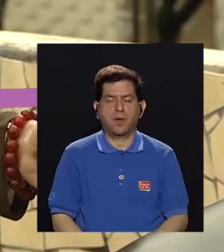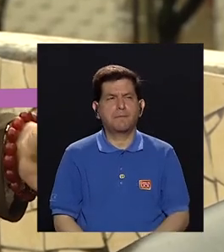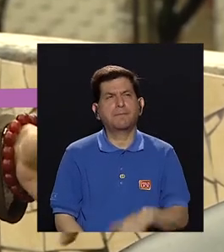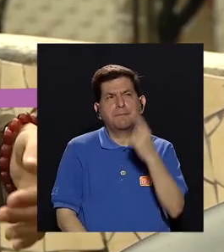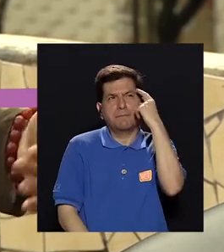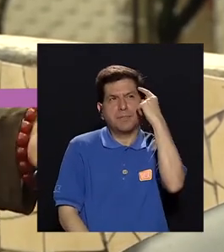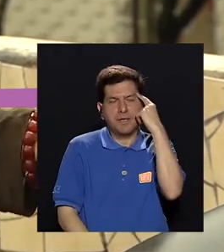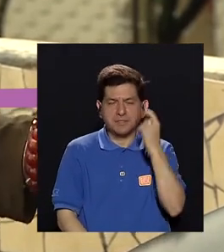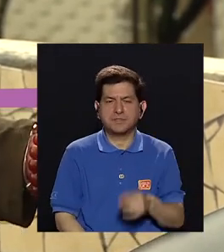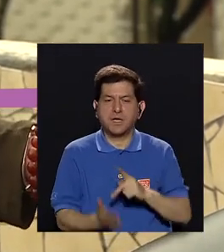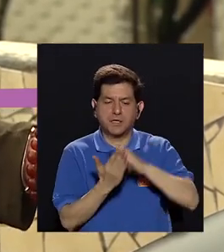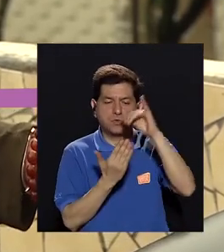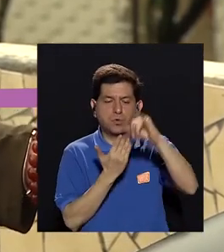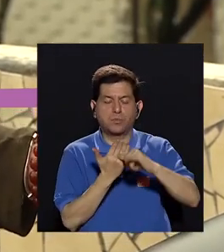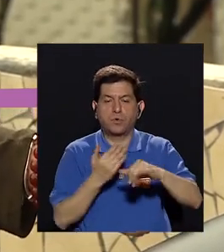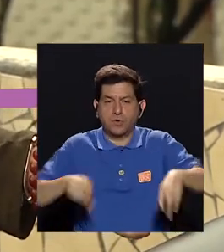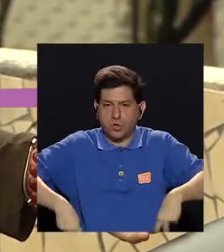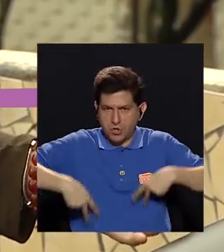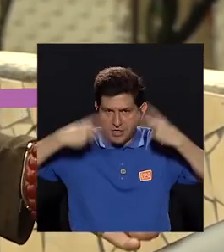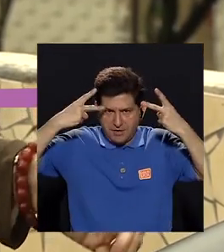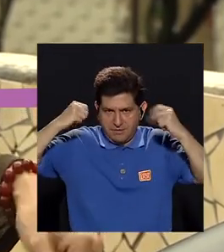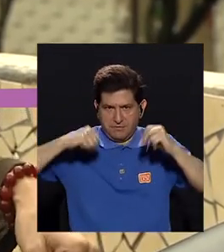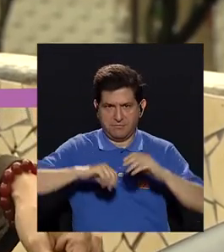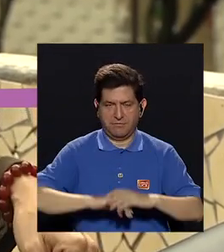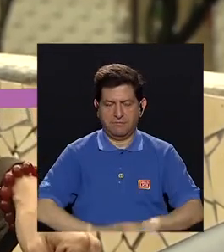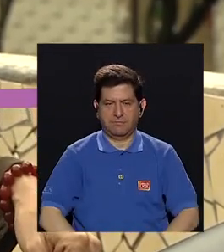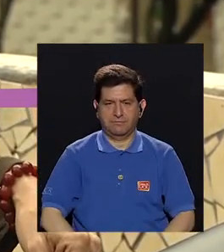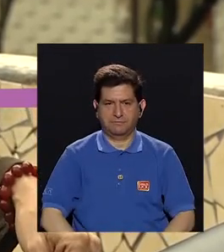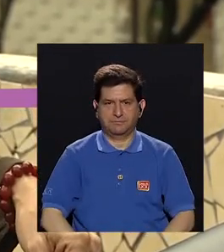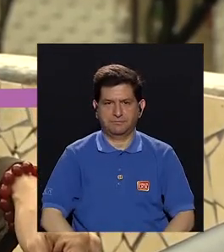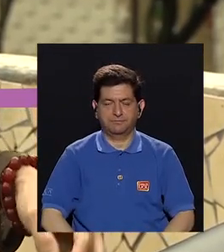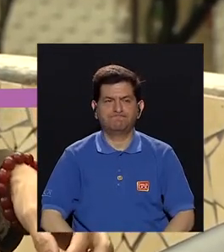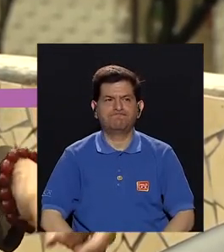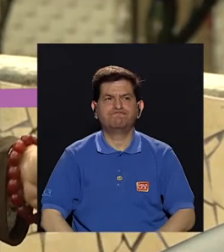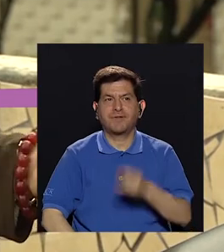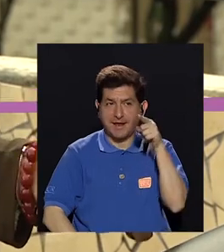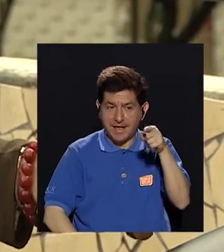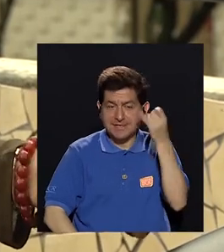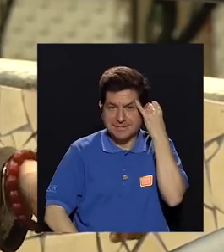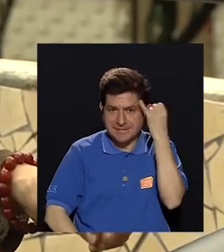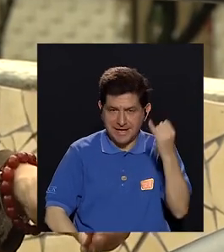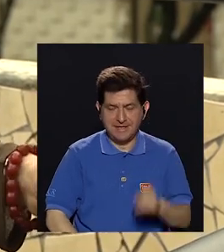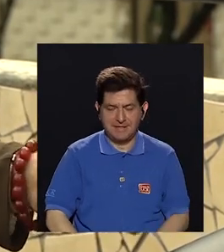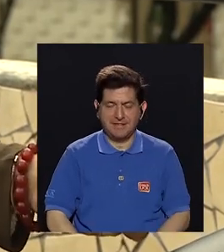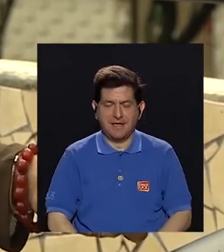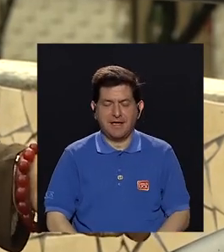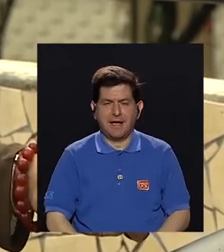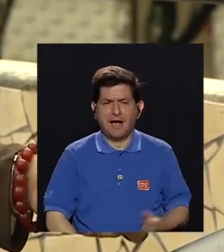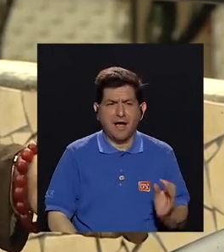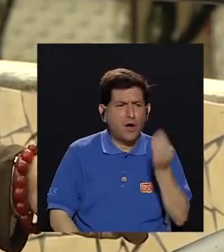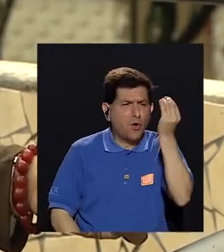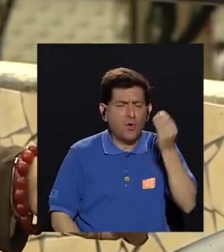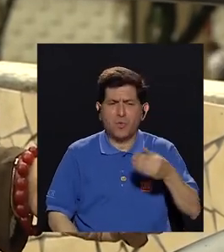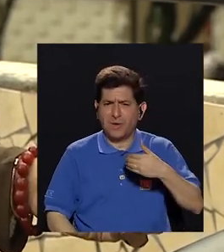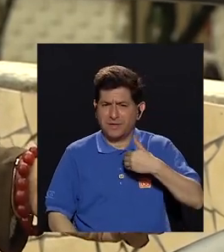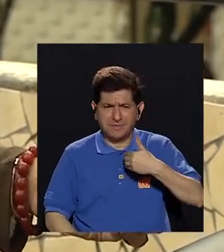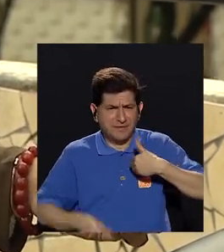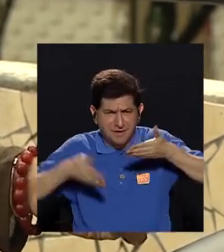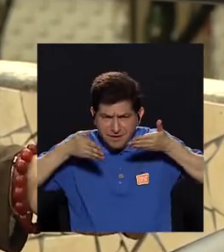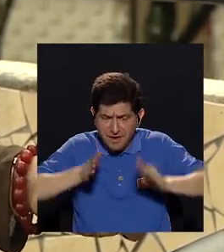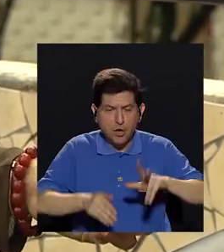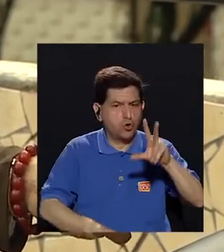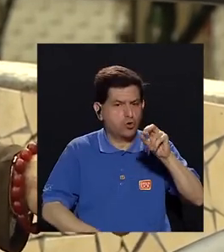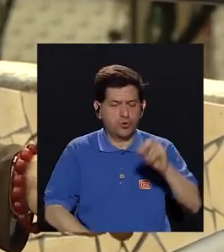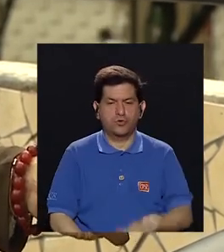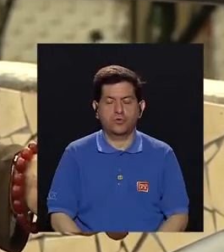adolescente, planeando algún proyecto de vida. Y entonces debemos partir de ahí, ningún adolescente debería tener hijos.